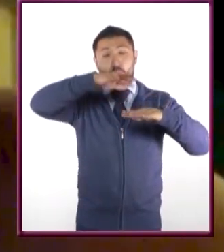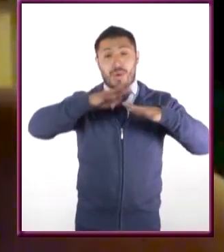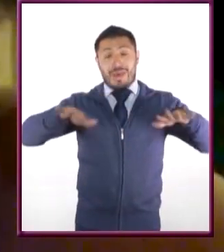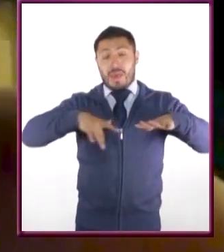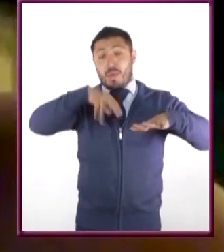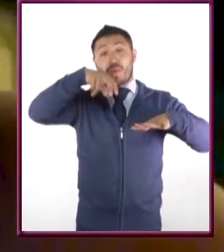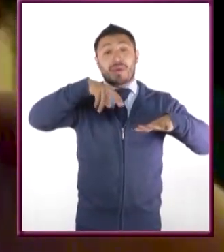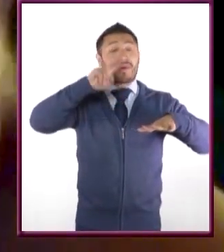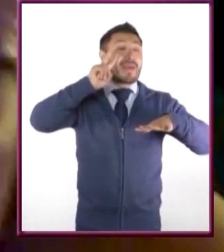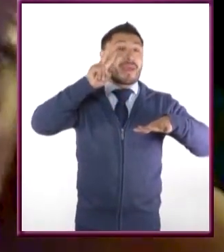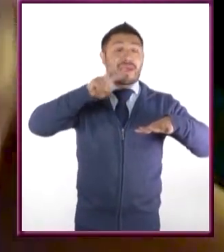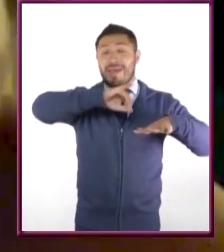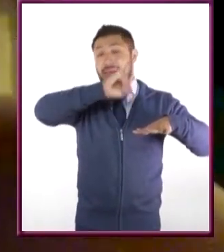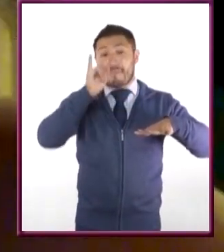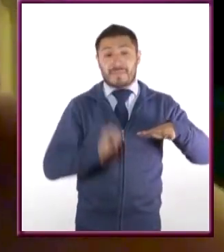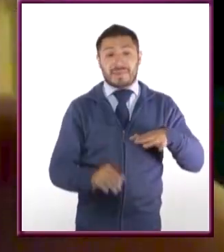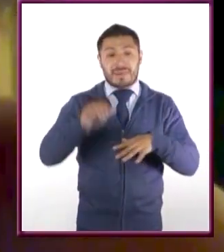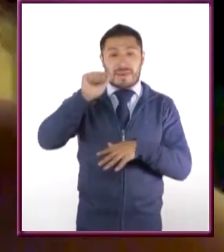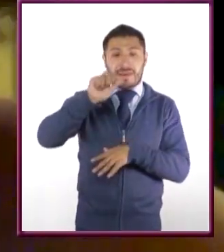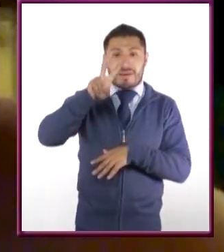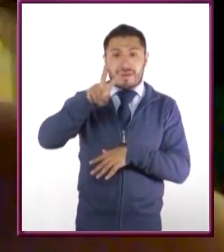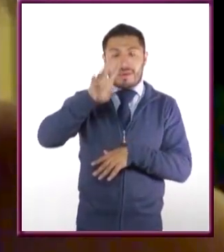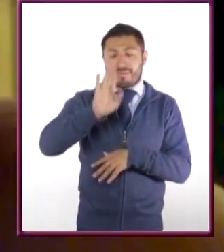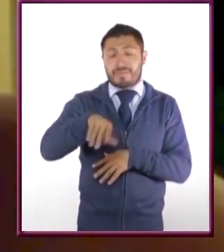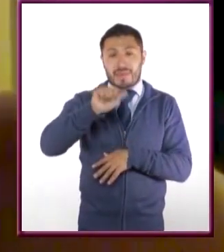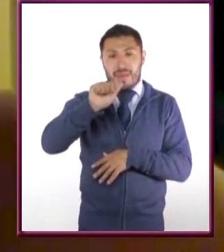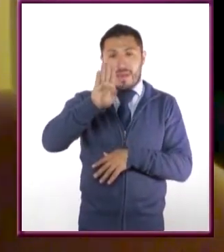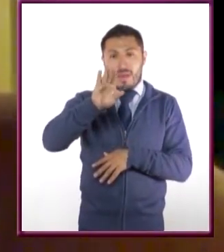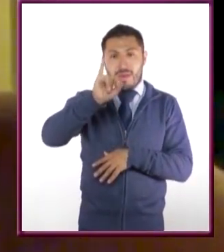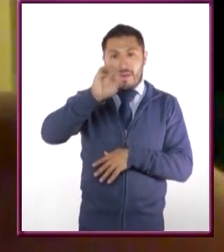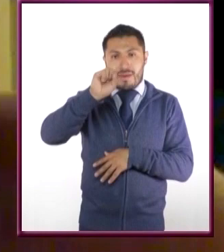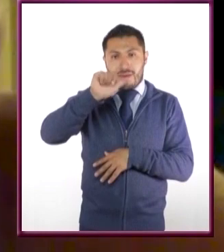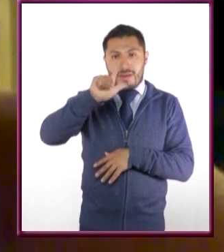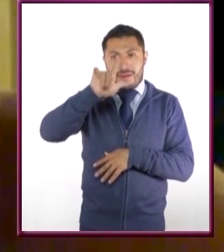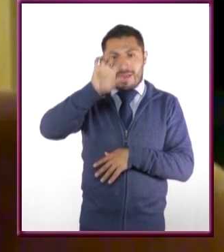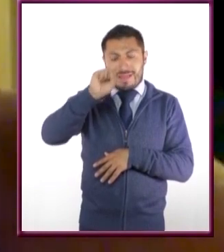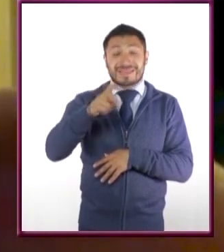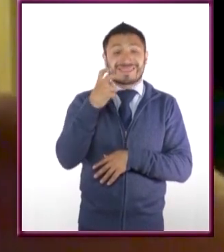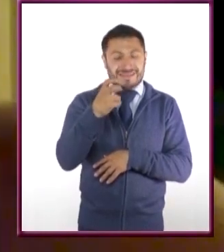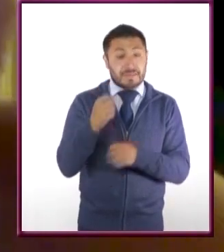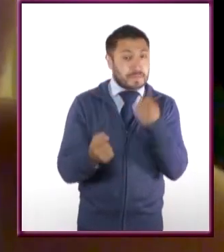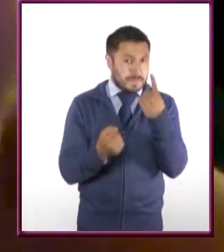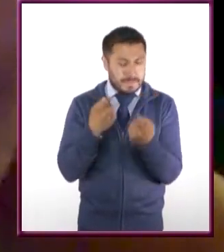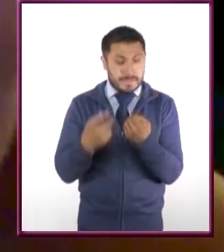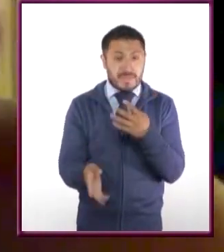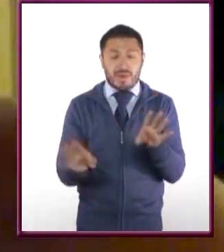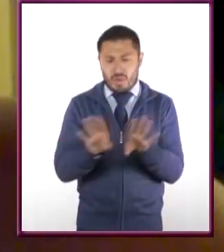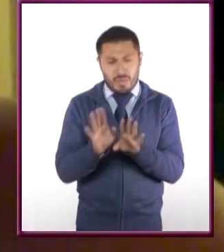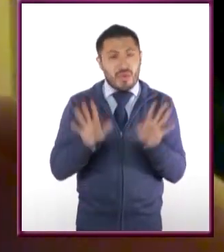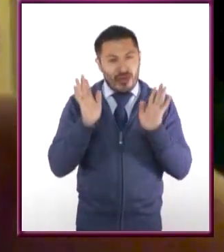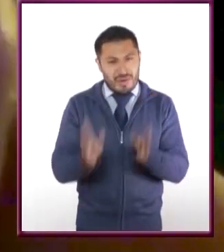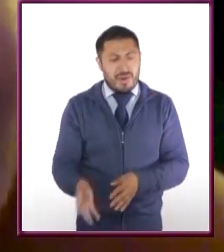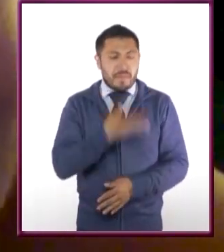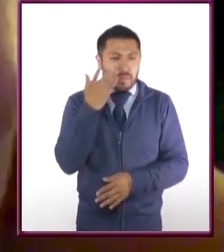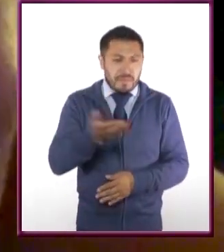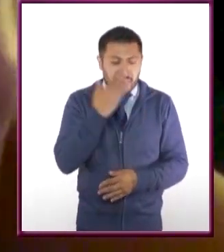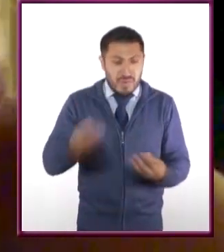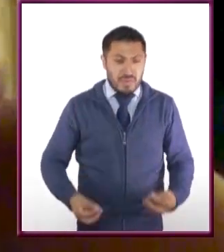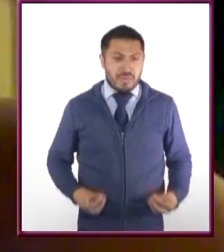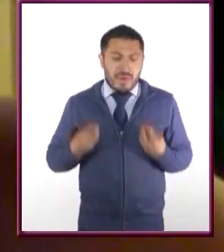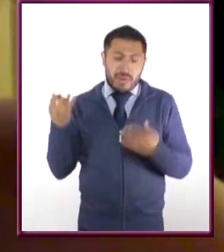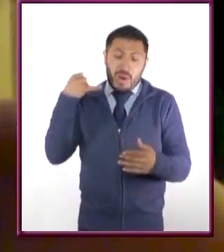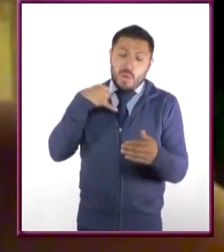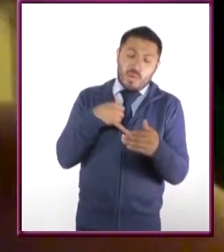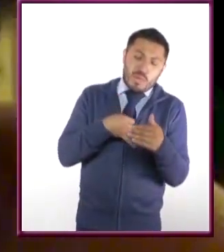se llaman abisales porque viven en la profundidad. Están adaptadas a esas presiones de las que hablábamos en la